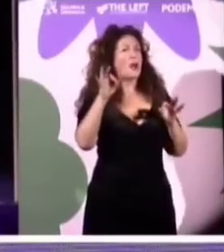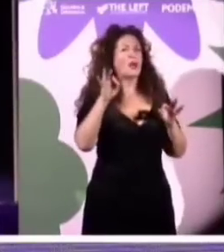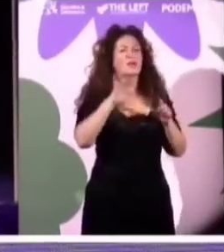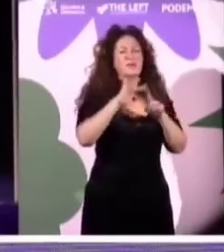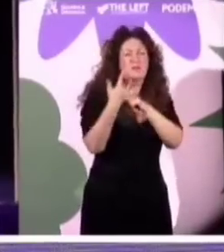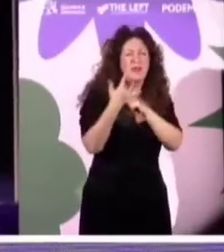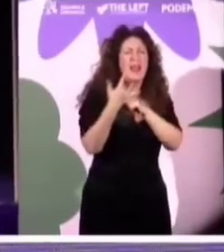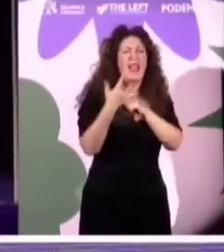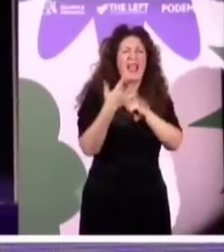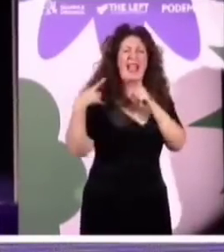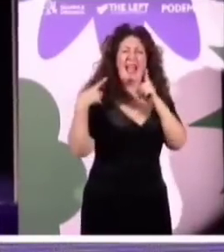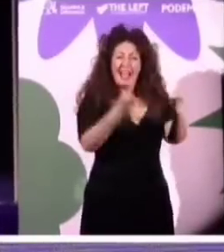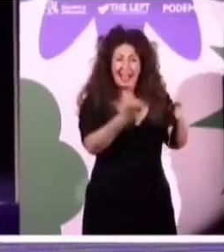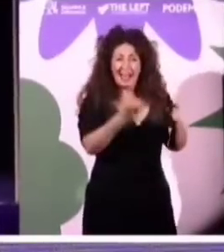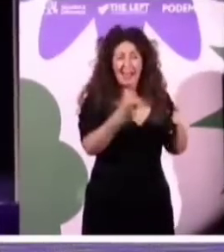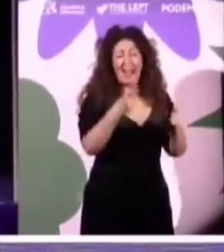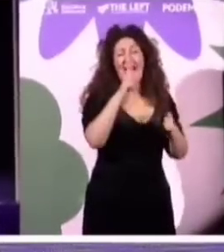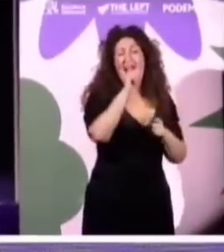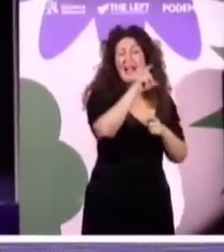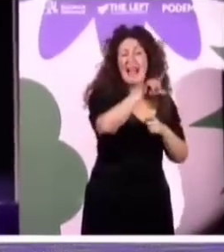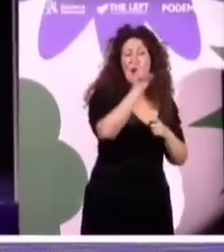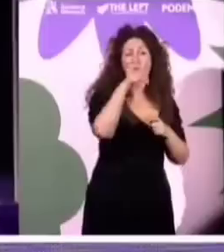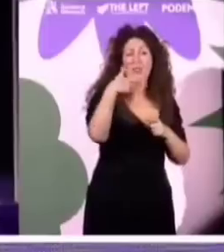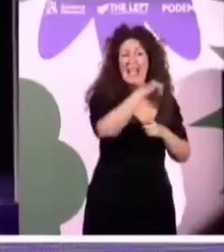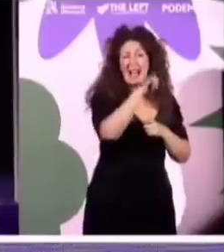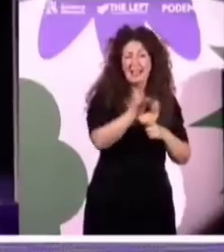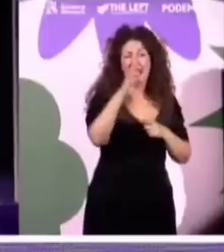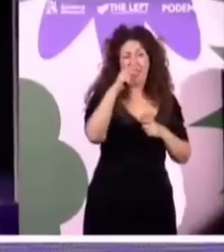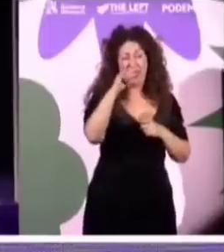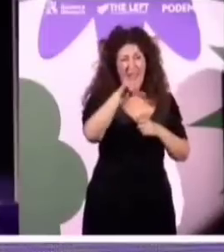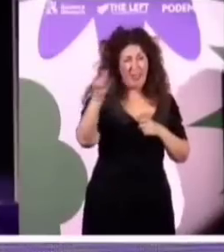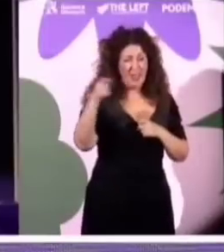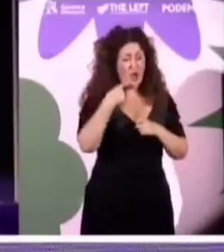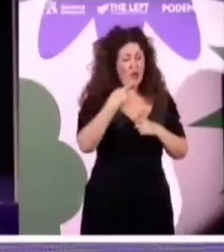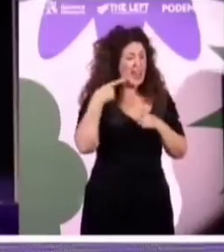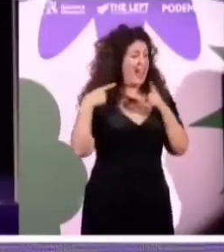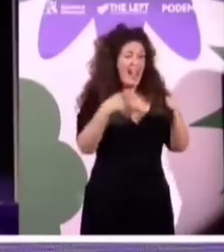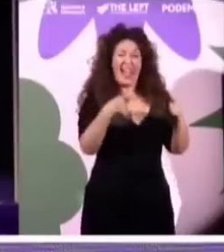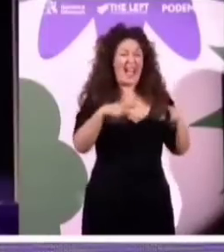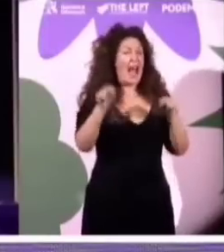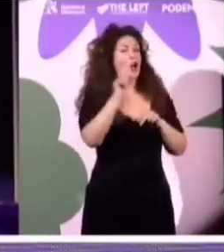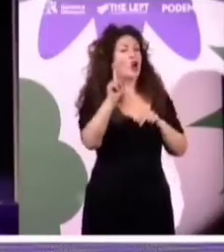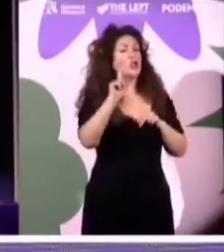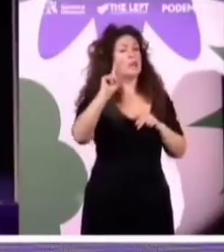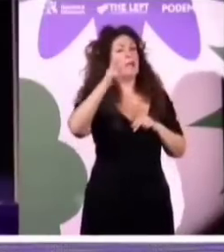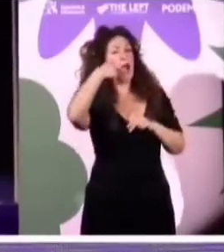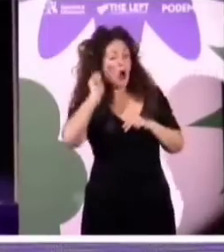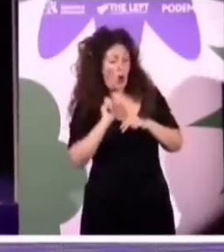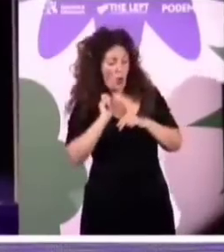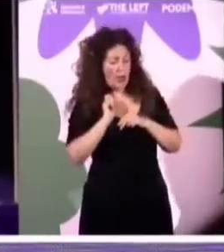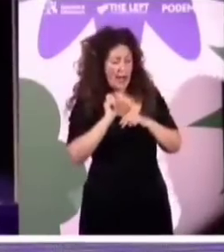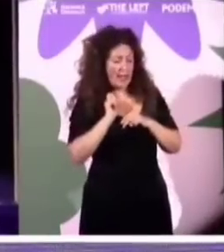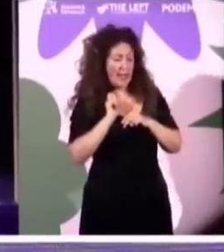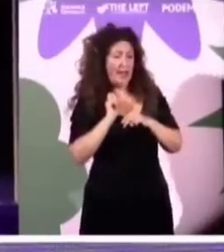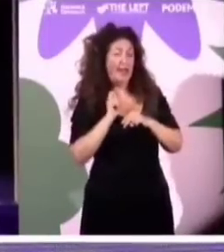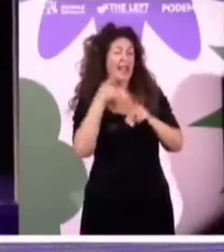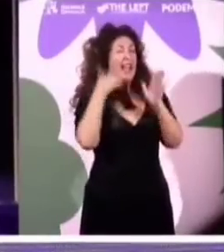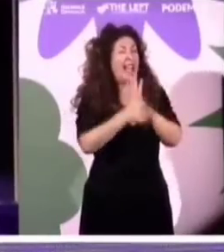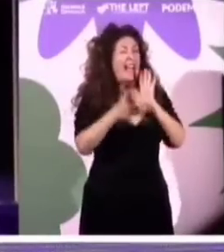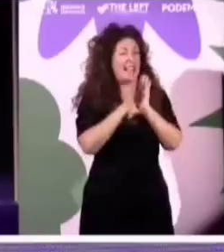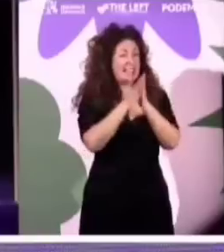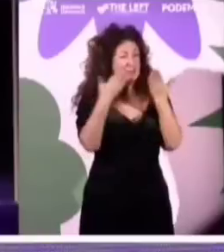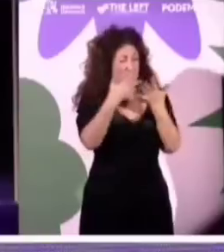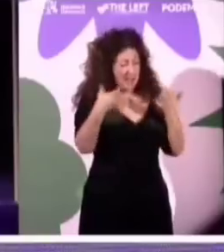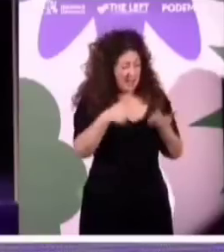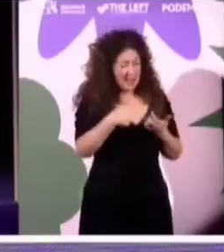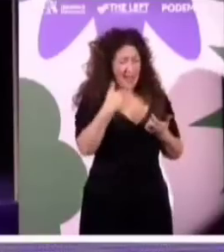Raúl Sánchez Cedillo en un libro que saldrá muy pronto, Esta guerra no acaba en Ucrania, en Catacrac, y que explica cómo la